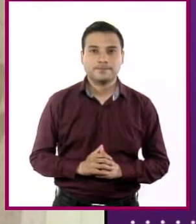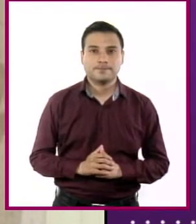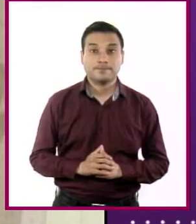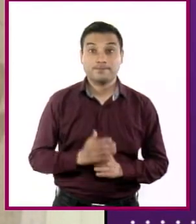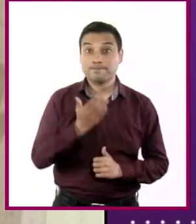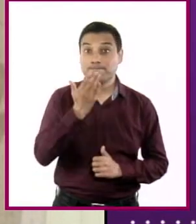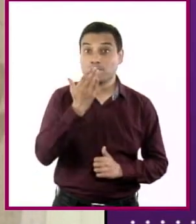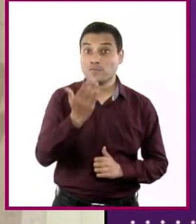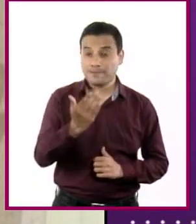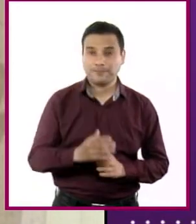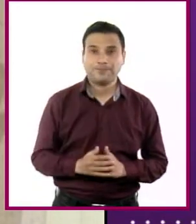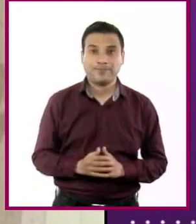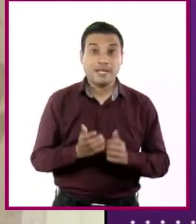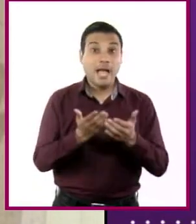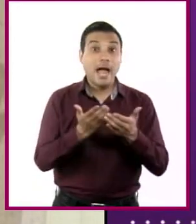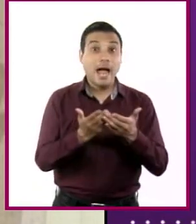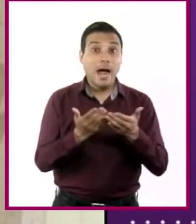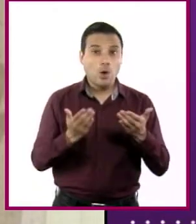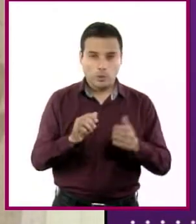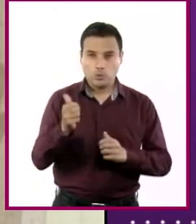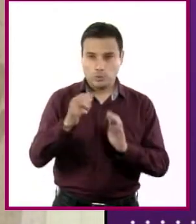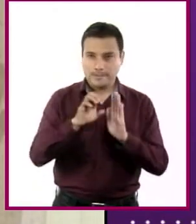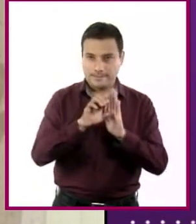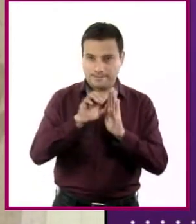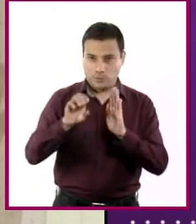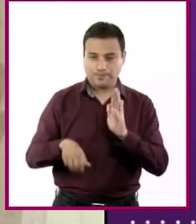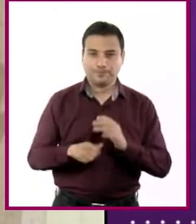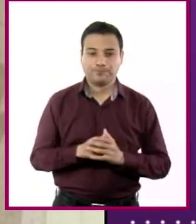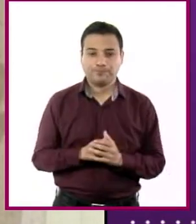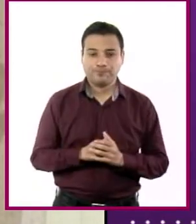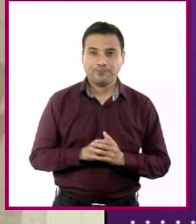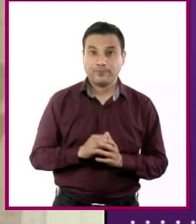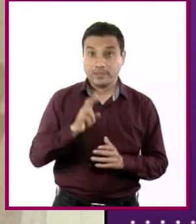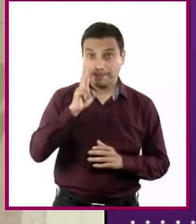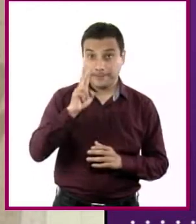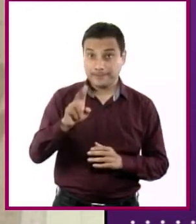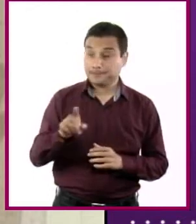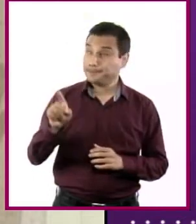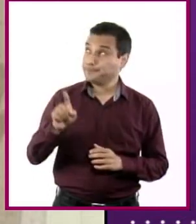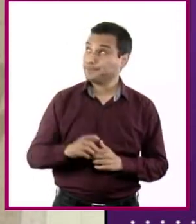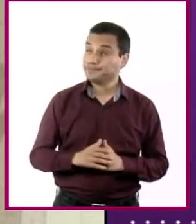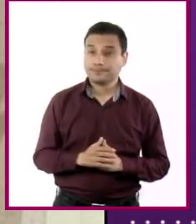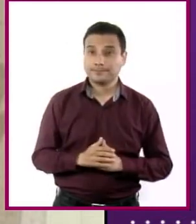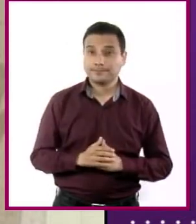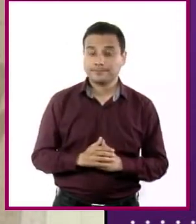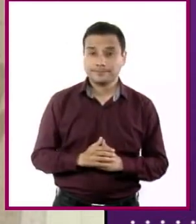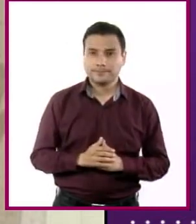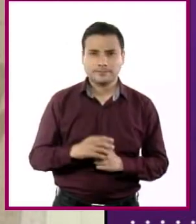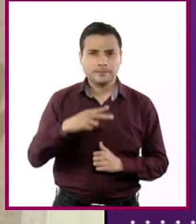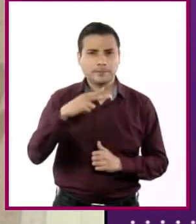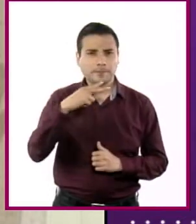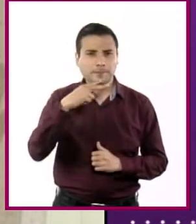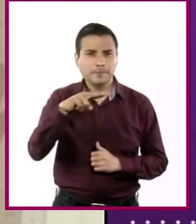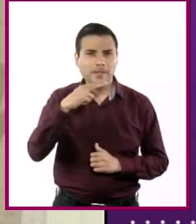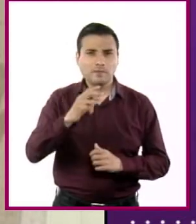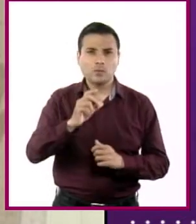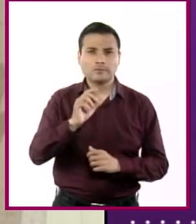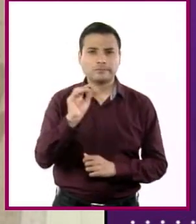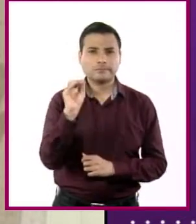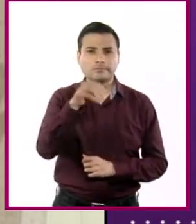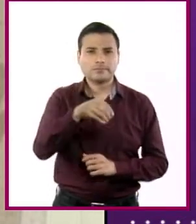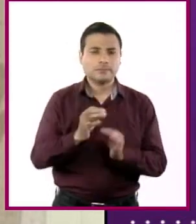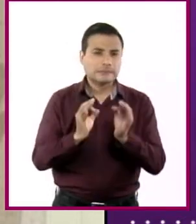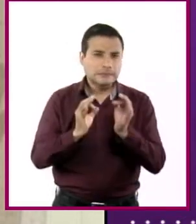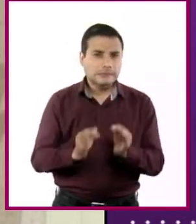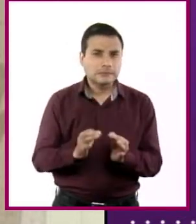Bien hecho. Ahora veamos este ejercicio. Observen los siguientes deportes. Indiquen el verbo correcto para cada uno.